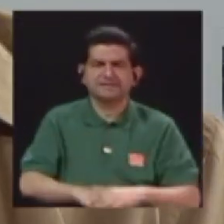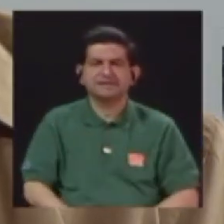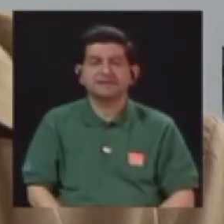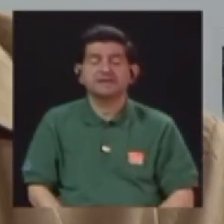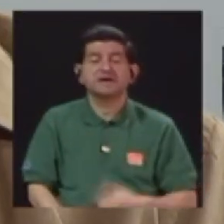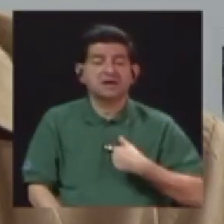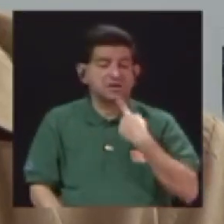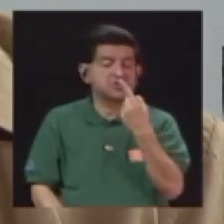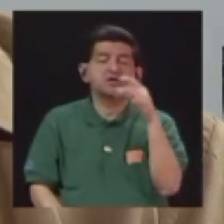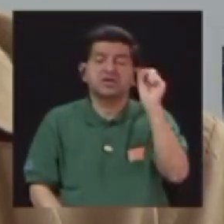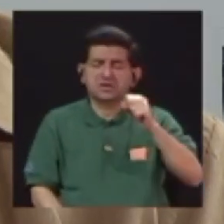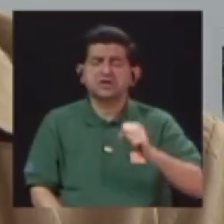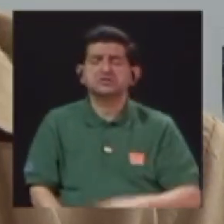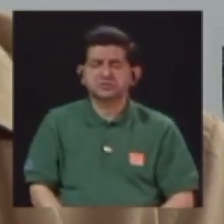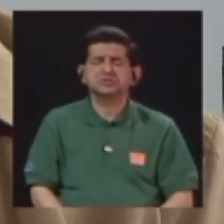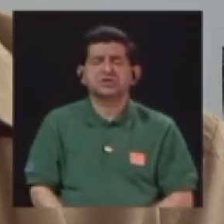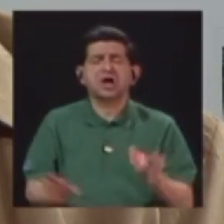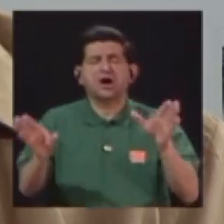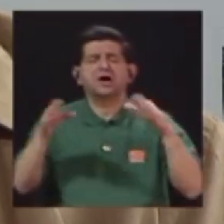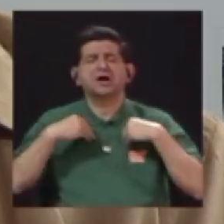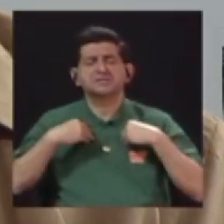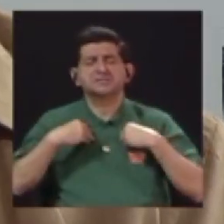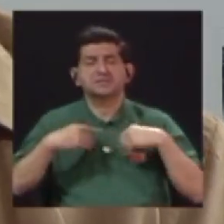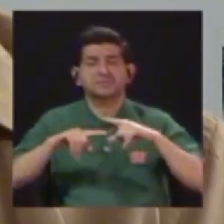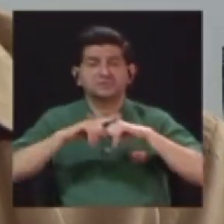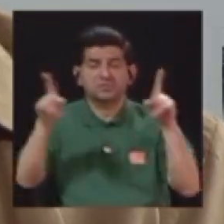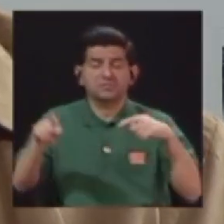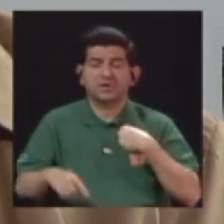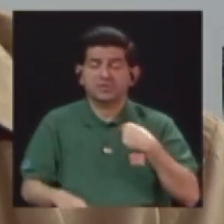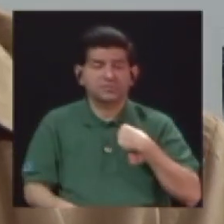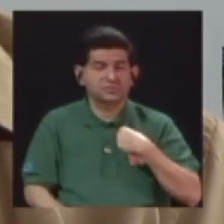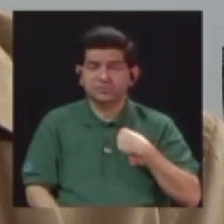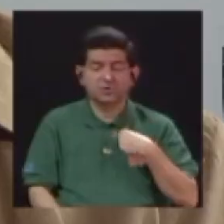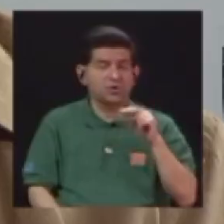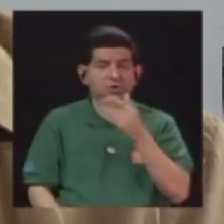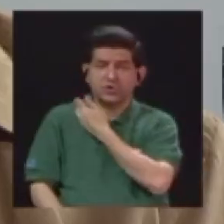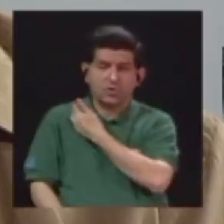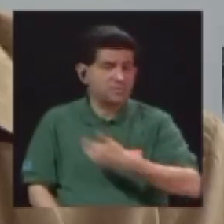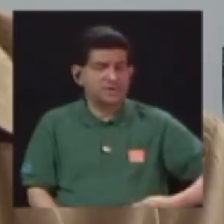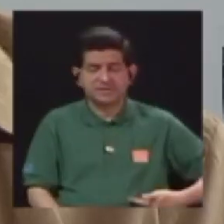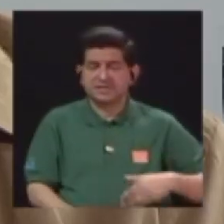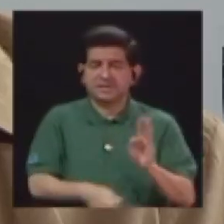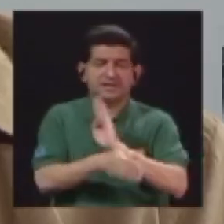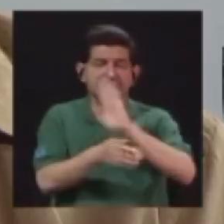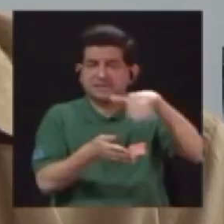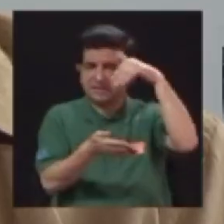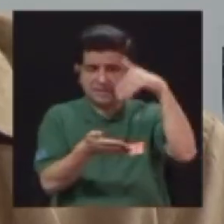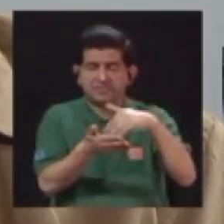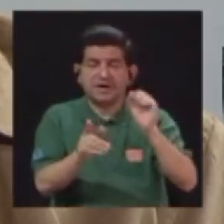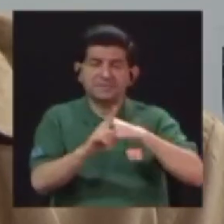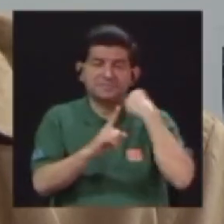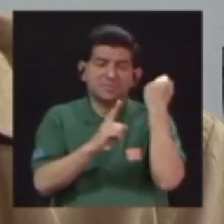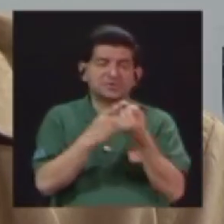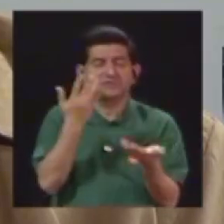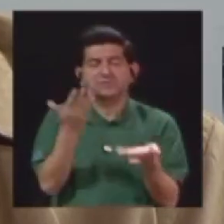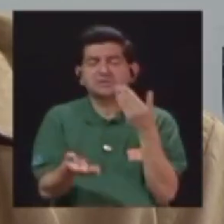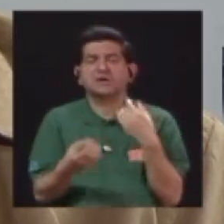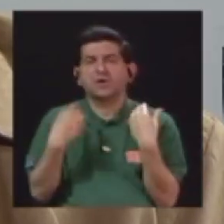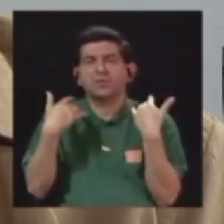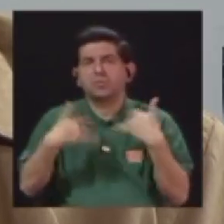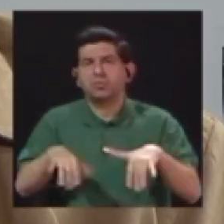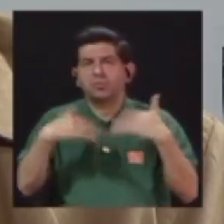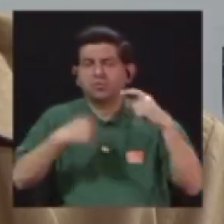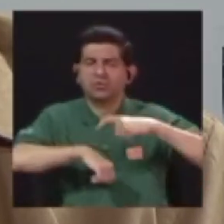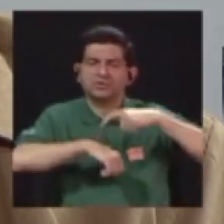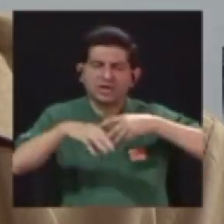Y yo le dije que sí, que encantado aceptaba, pero no llegué a ser presidente del Banco Central por circunstancias que tomaría tamaño rato explicar, pero